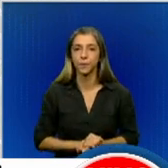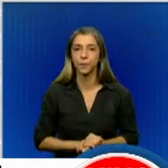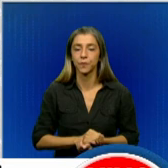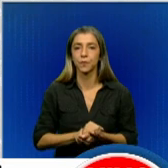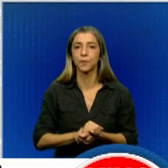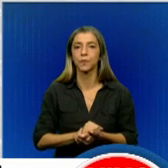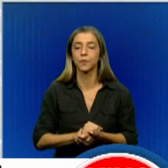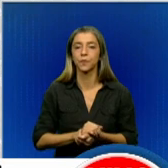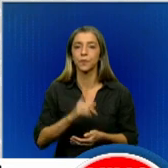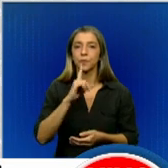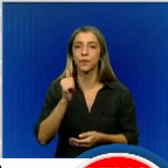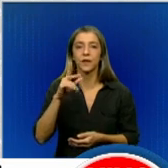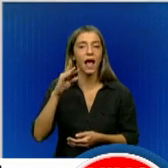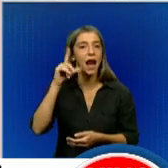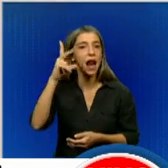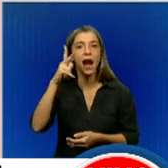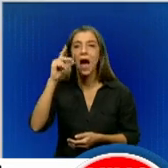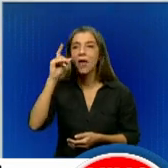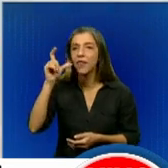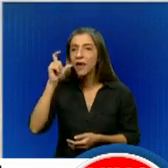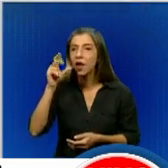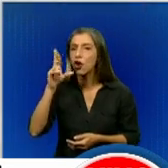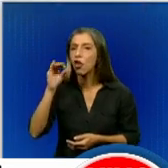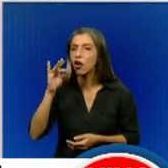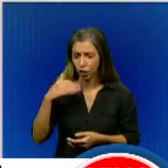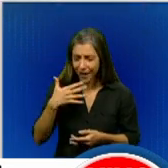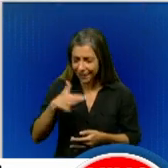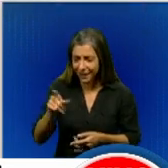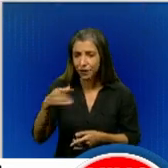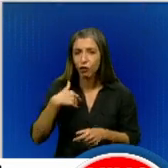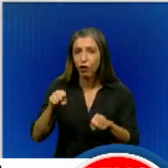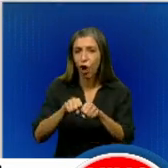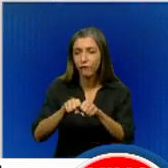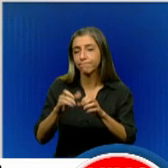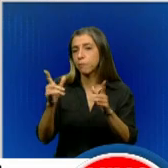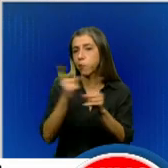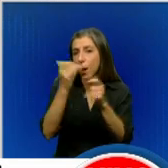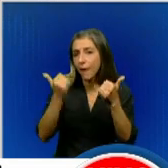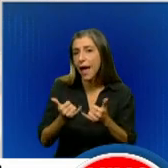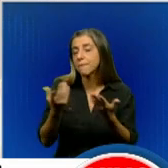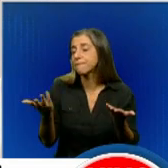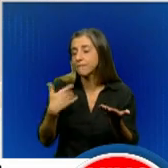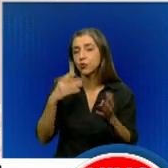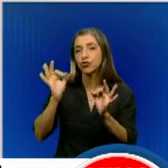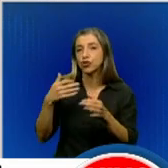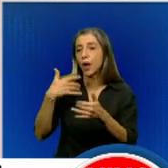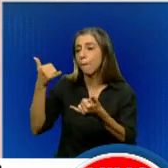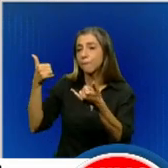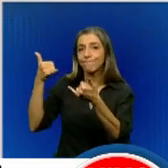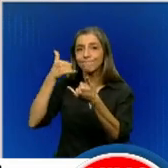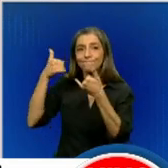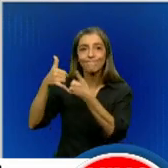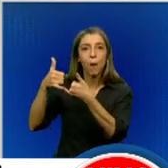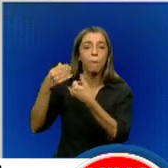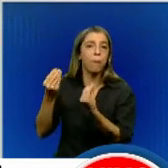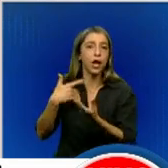tai la de rodolfo entiendo que tiene un problema de conectividad pero lo tengo que sé que están hablando por teléfono con él pero lo tengo que